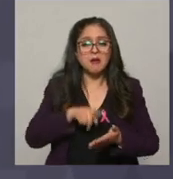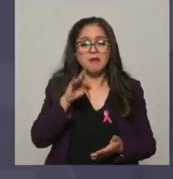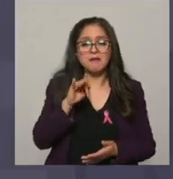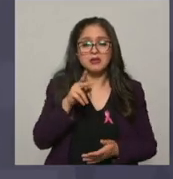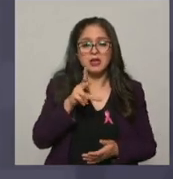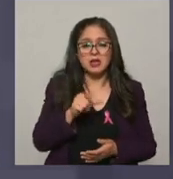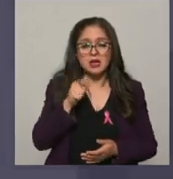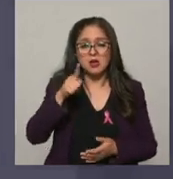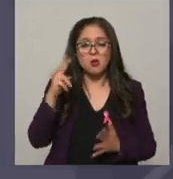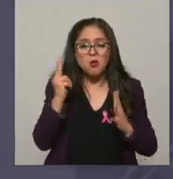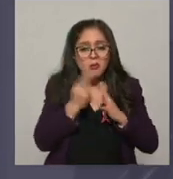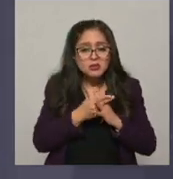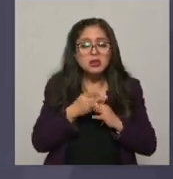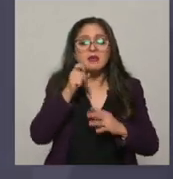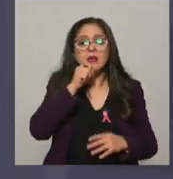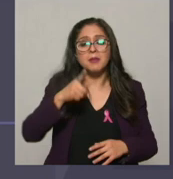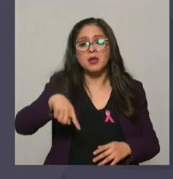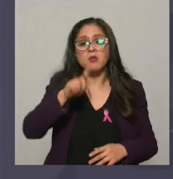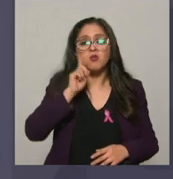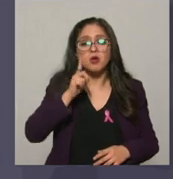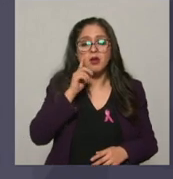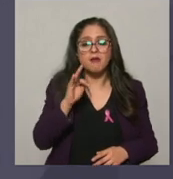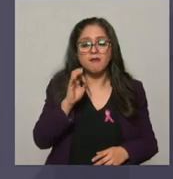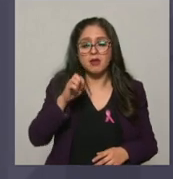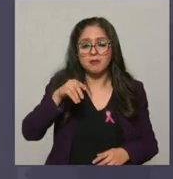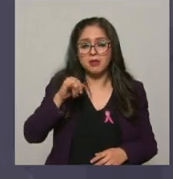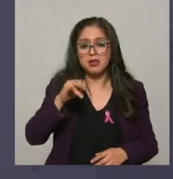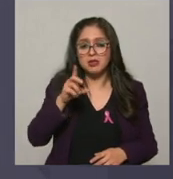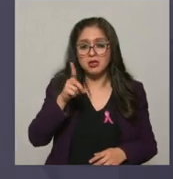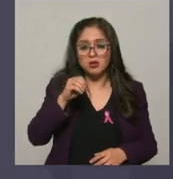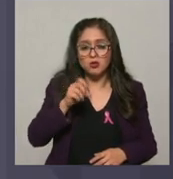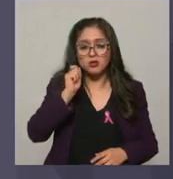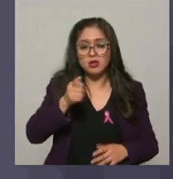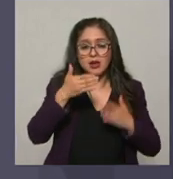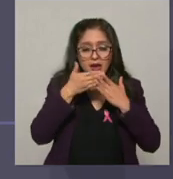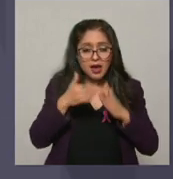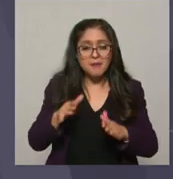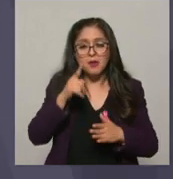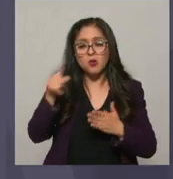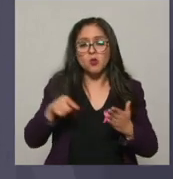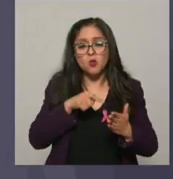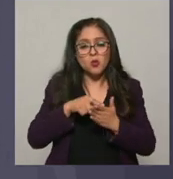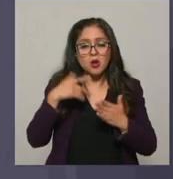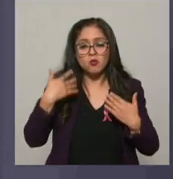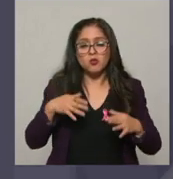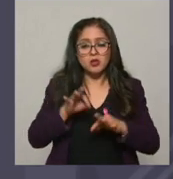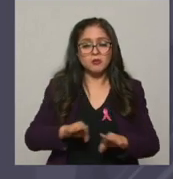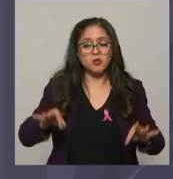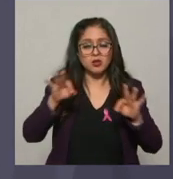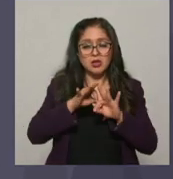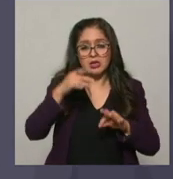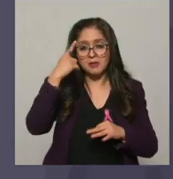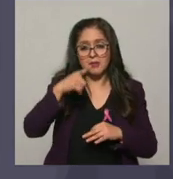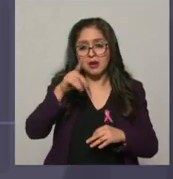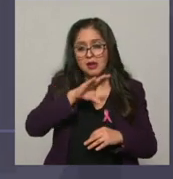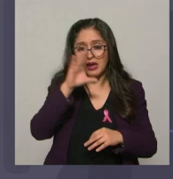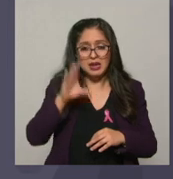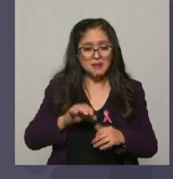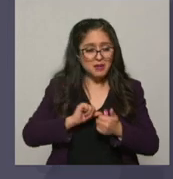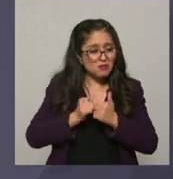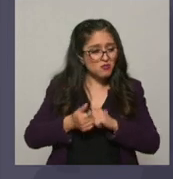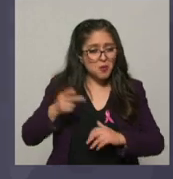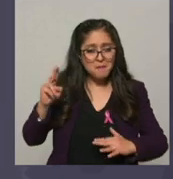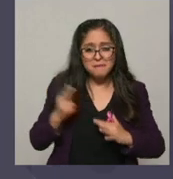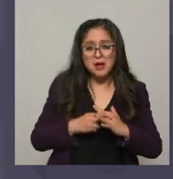Homicidios y del área de feminicidios abren una unidad especializada para estos crímenes, el cual las carpetas